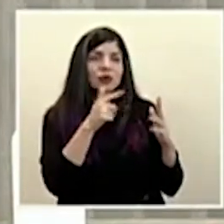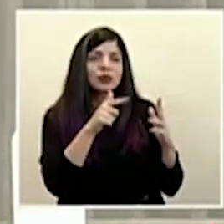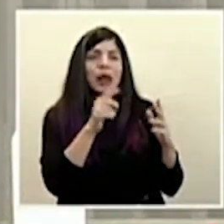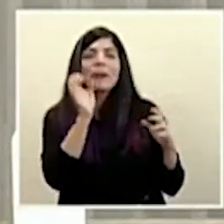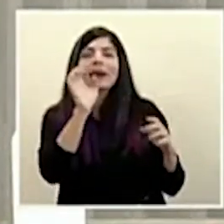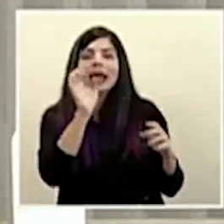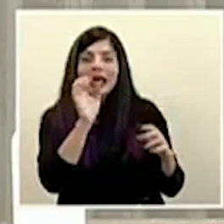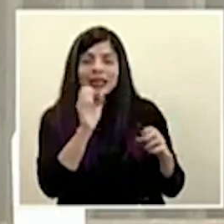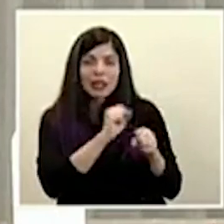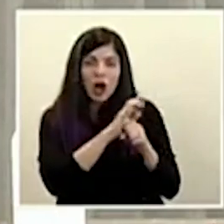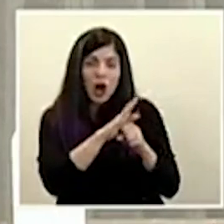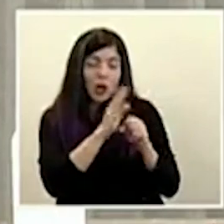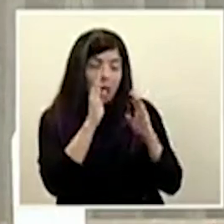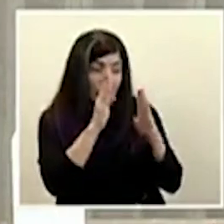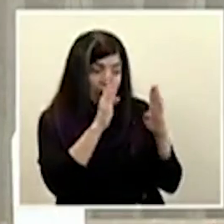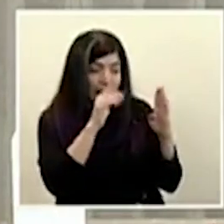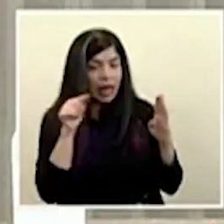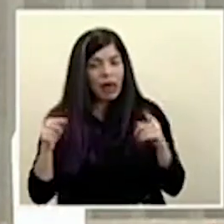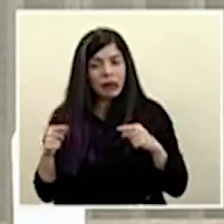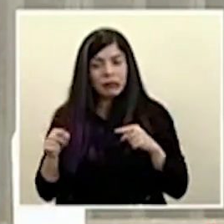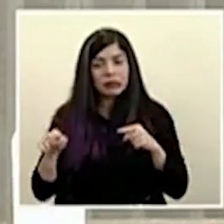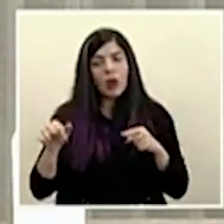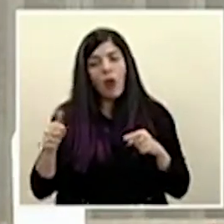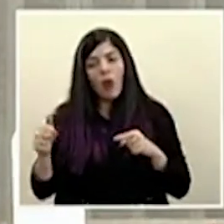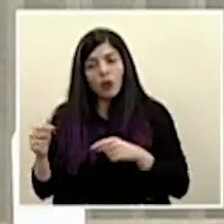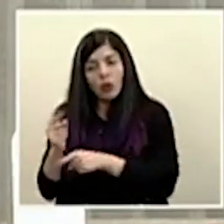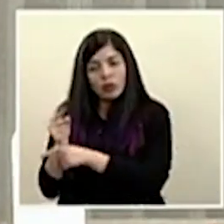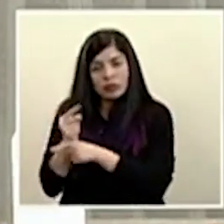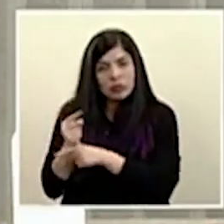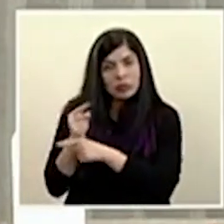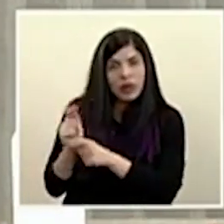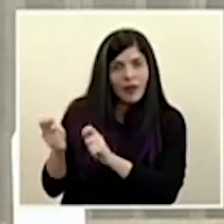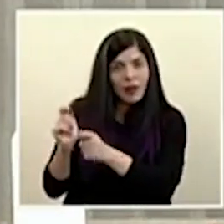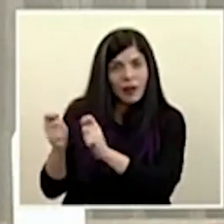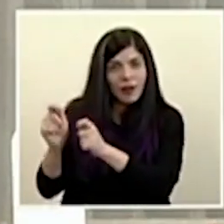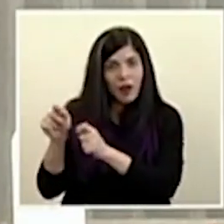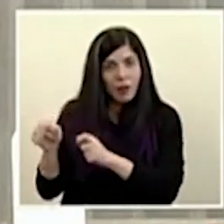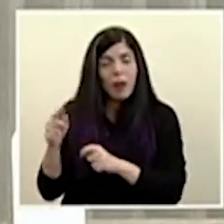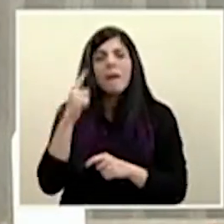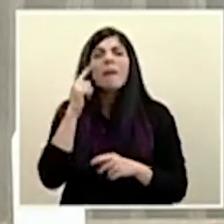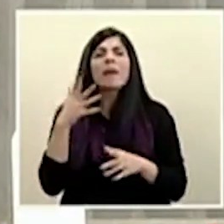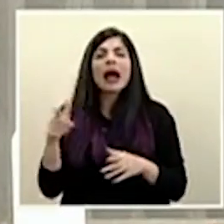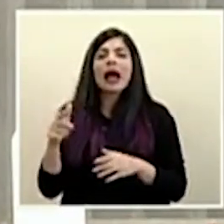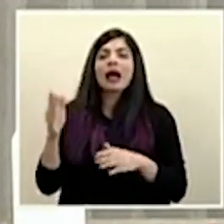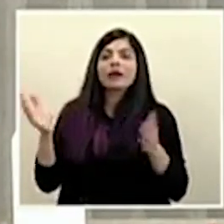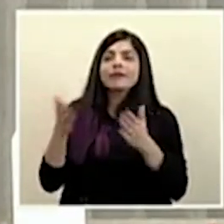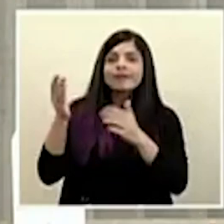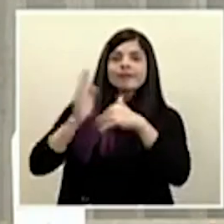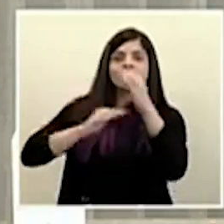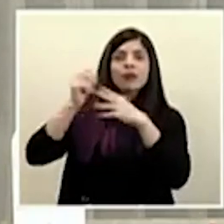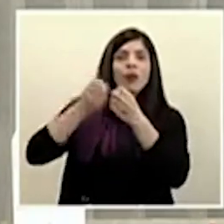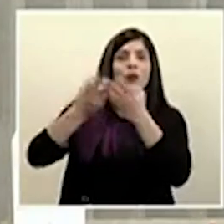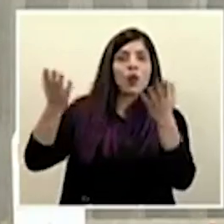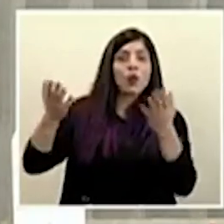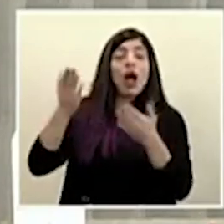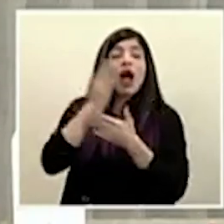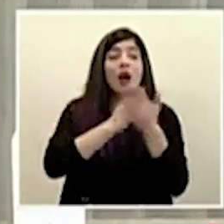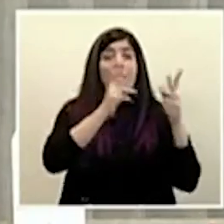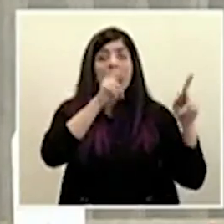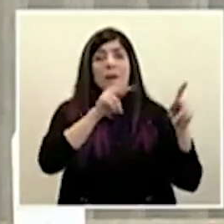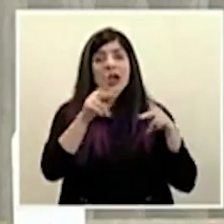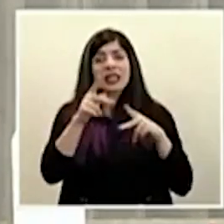la emergencia del COVID. Y ahí estamos refiriéndonos a impulsar la obra pública. Había personas